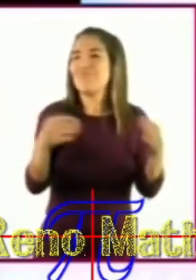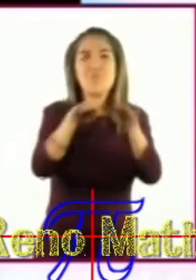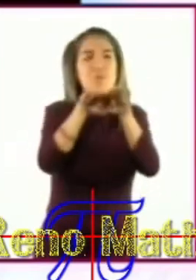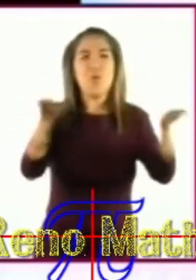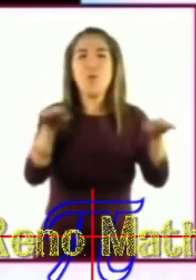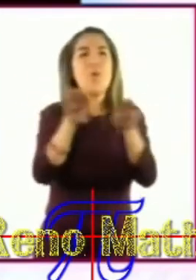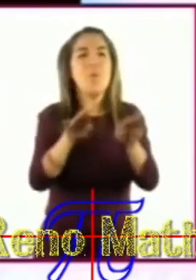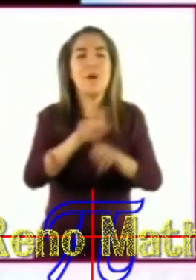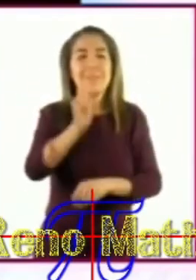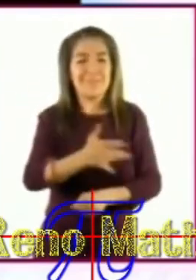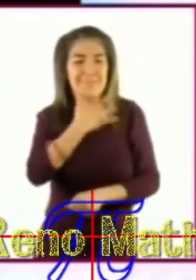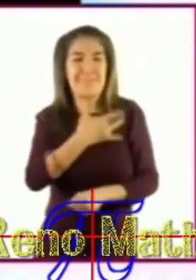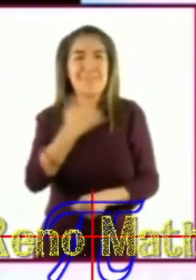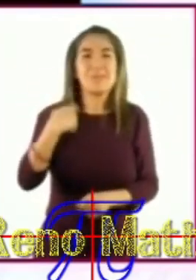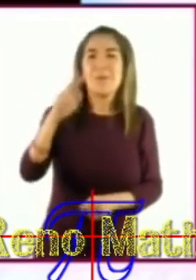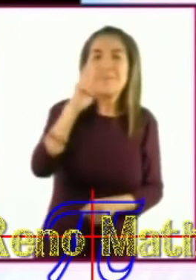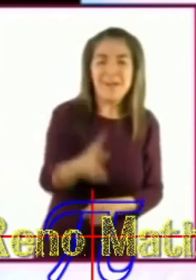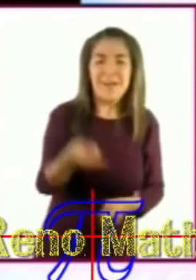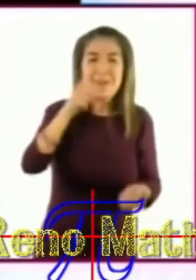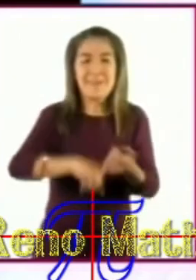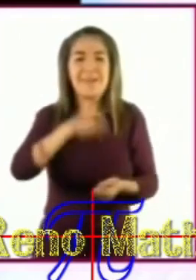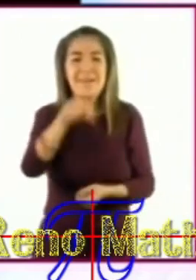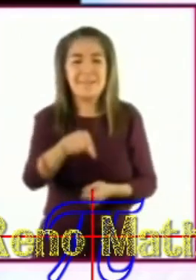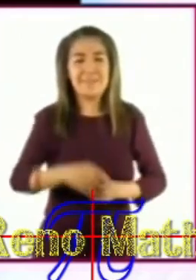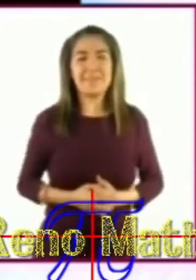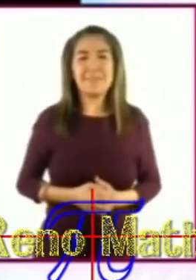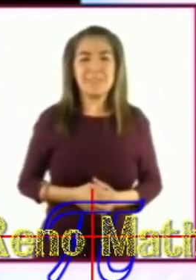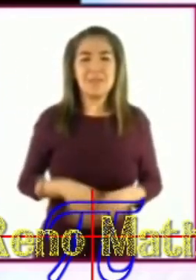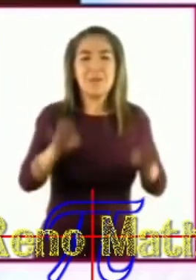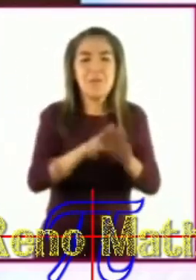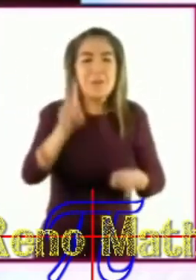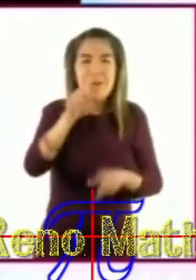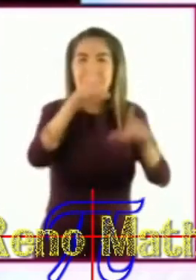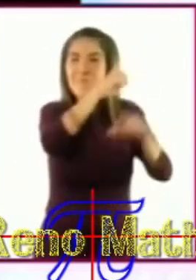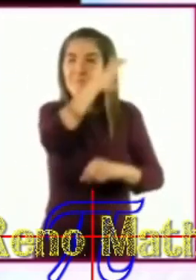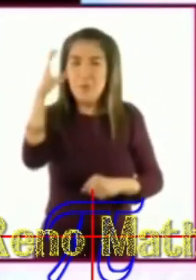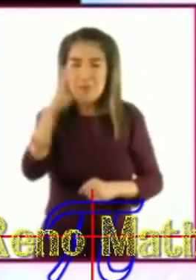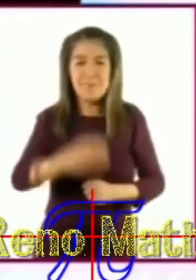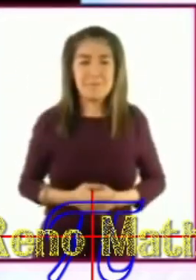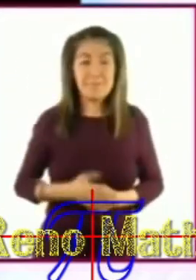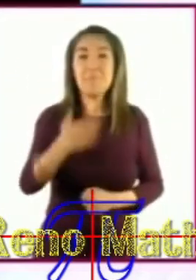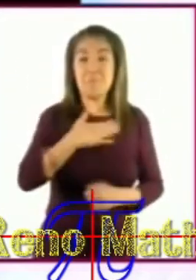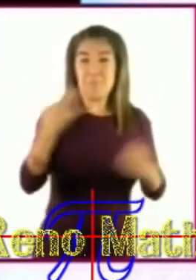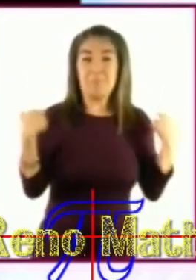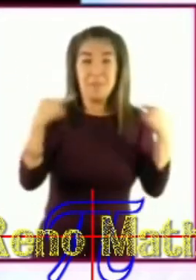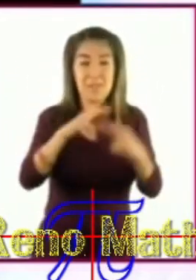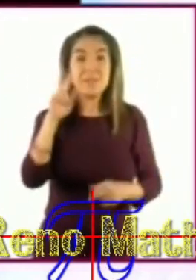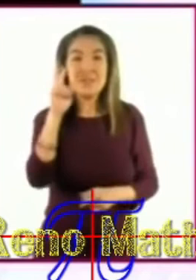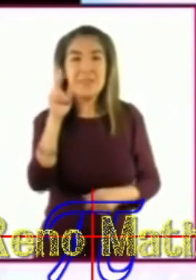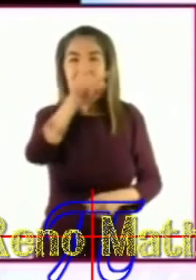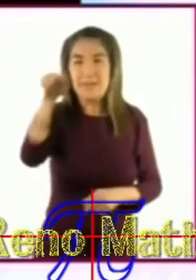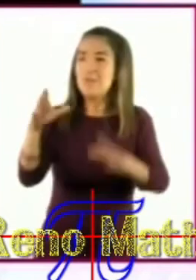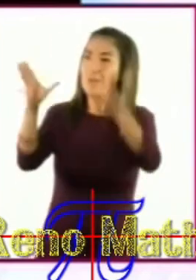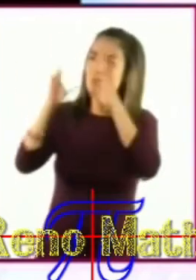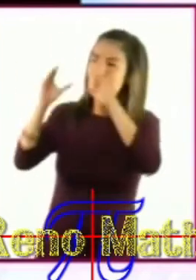con la interpretación de cómo lo ve quien está viendo las fotografías. Además de mis docentes, de los cuales soy todavía el